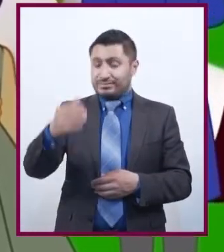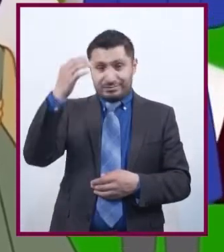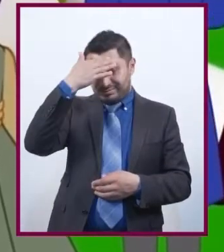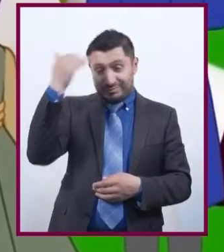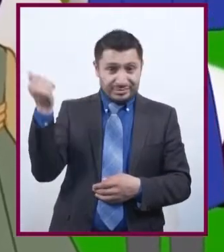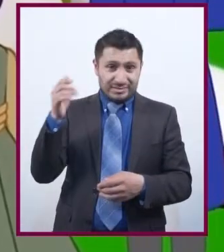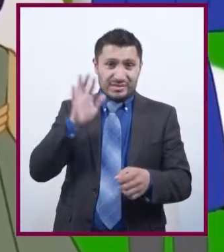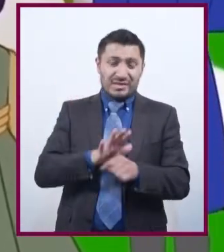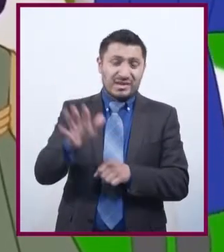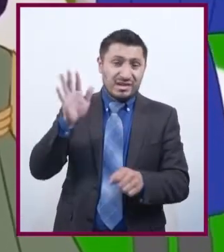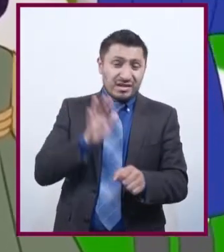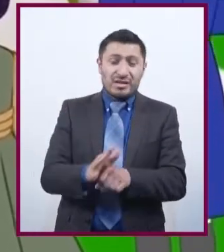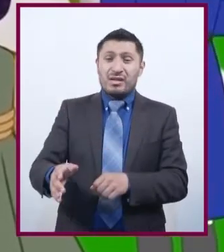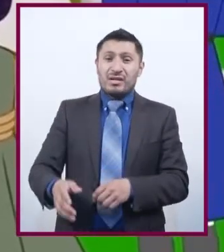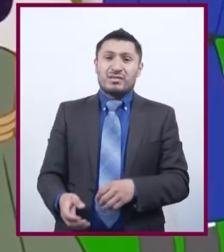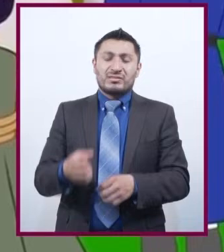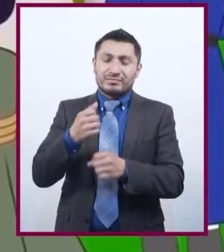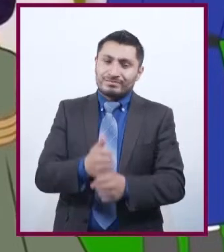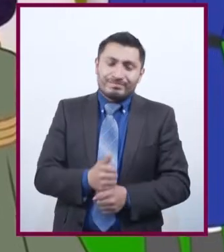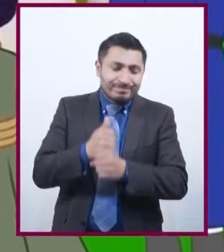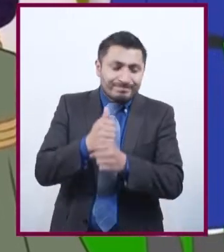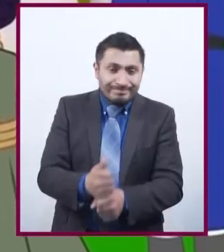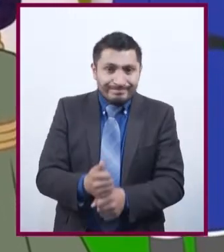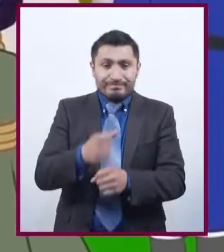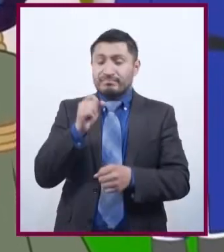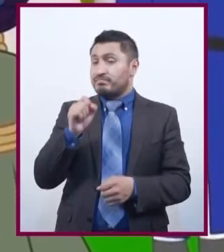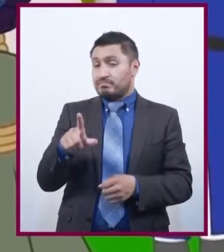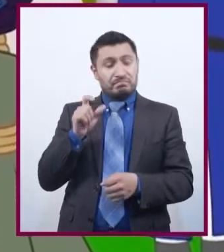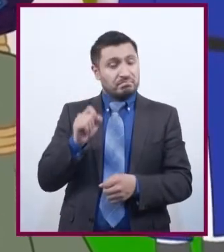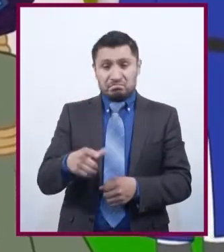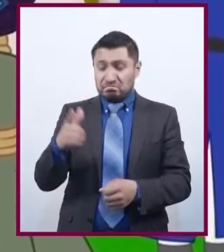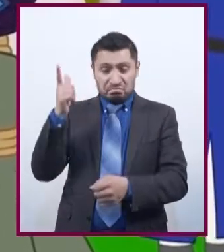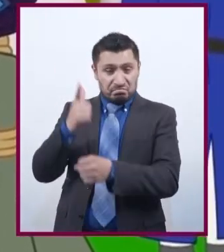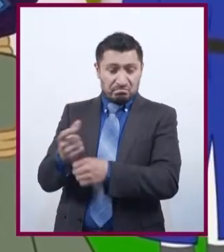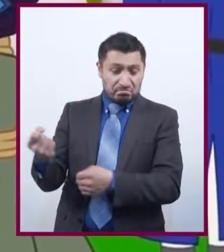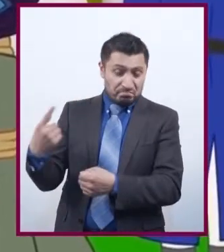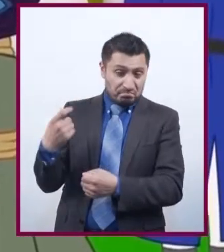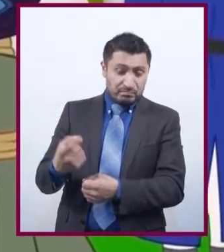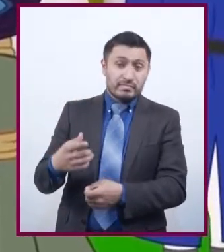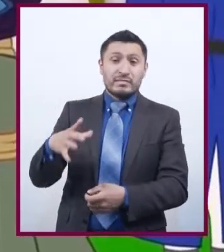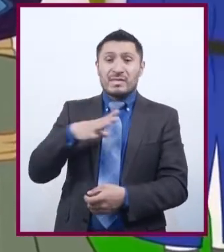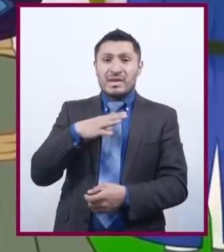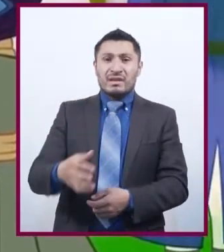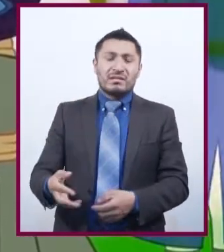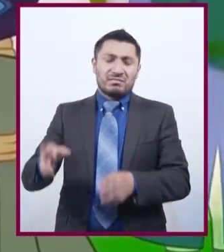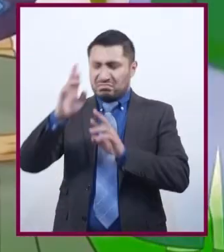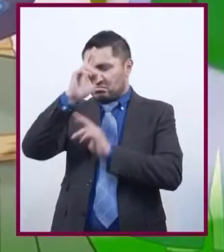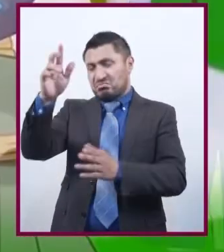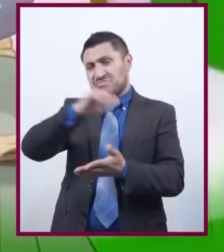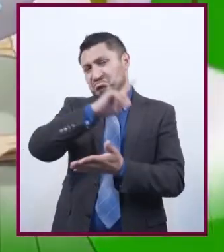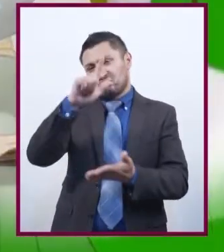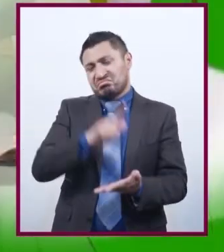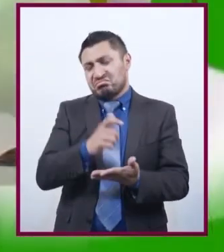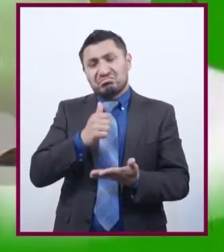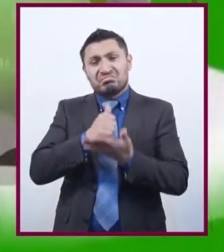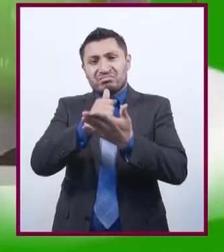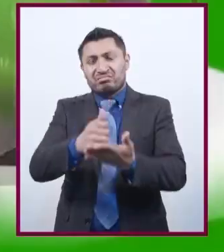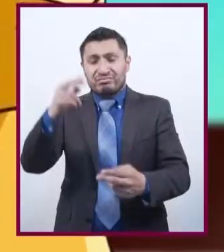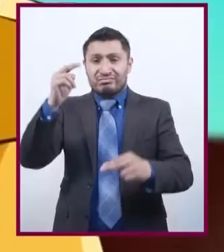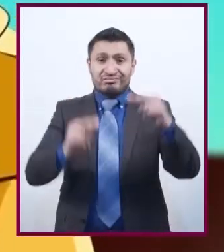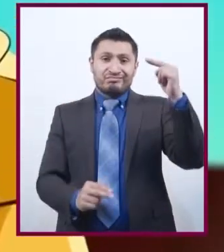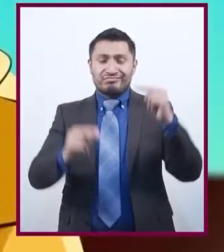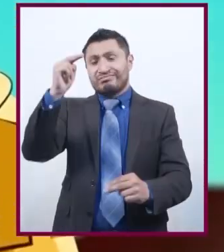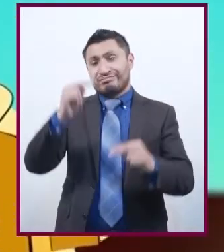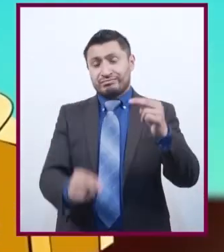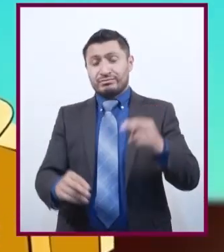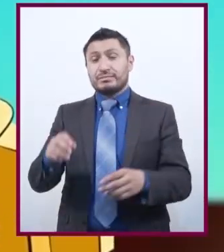no son conscientes del envilecimiento que sufren ni de su propio sufrimiento por lo que terminan acatando leyes